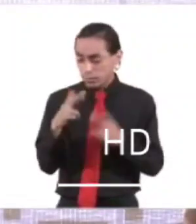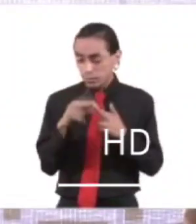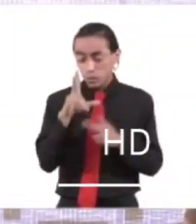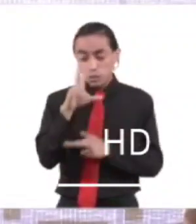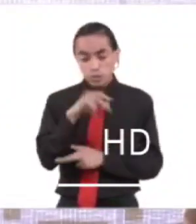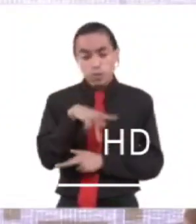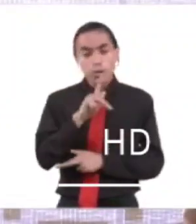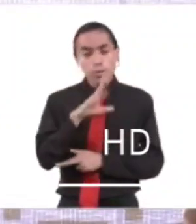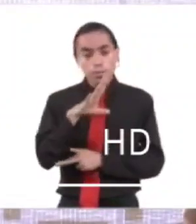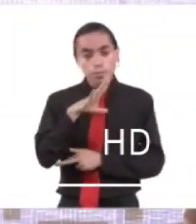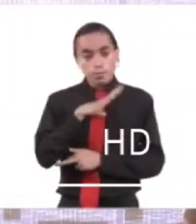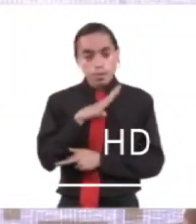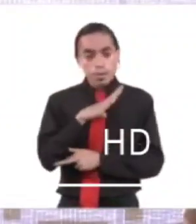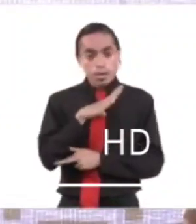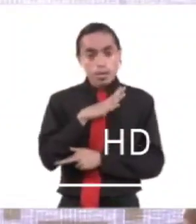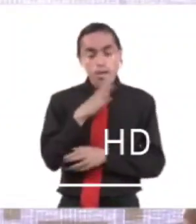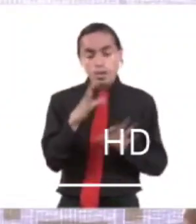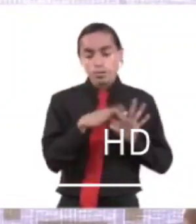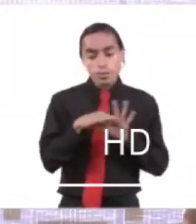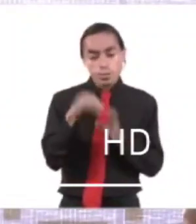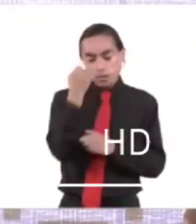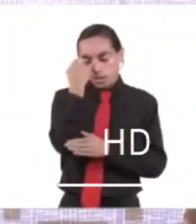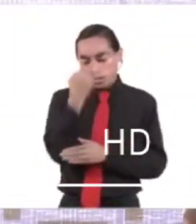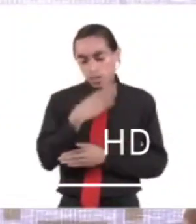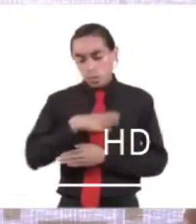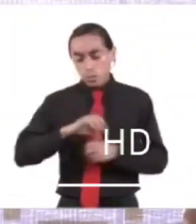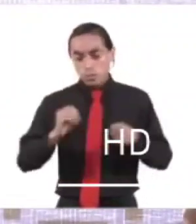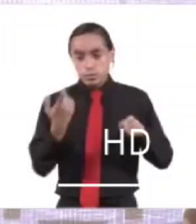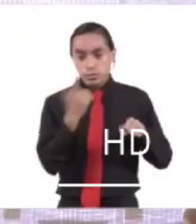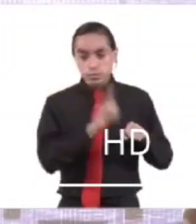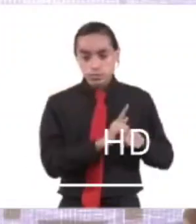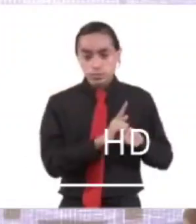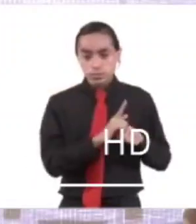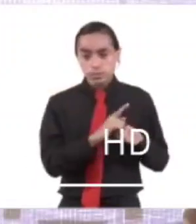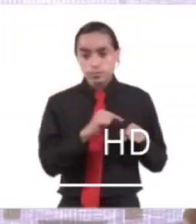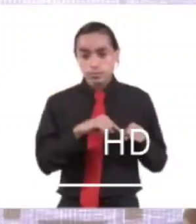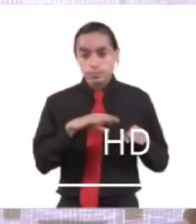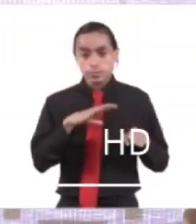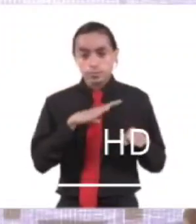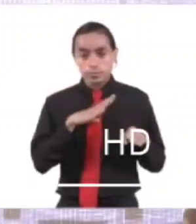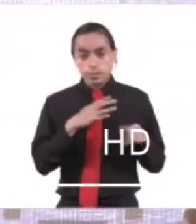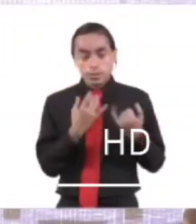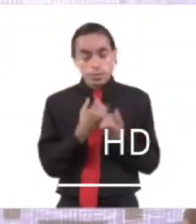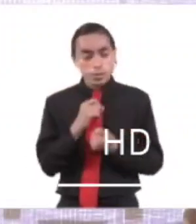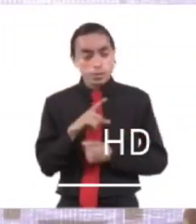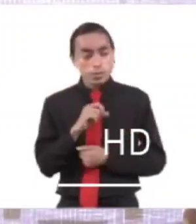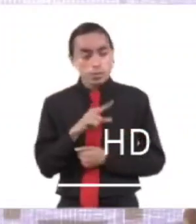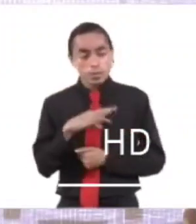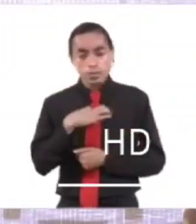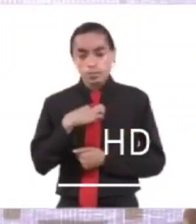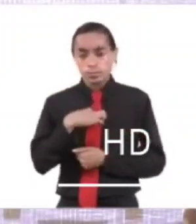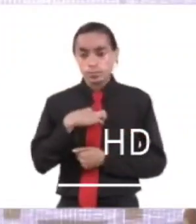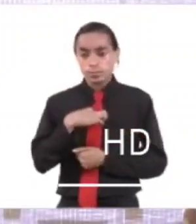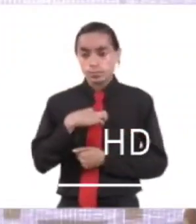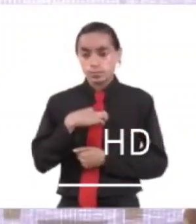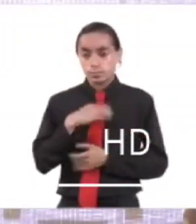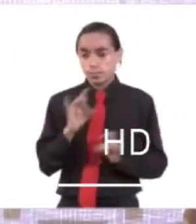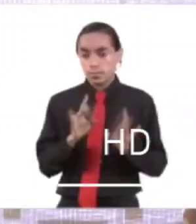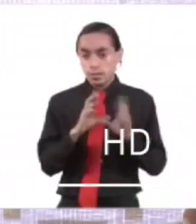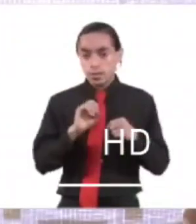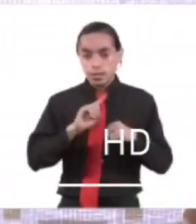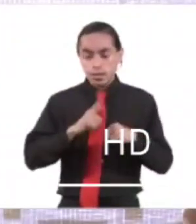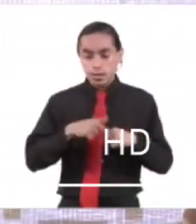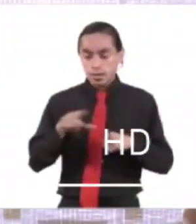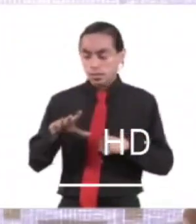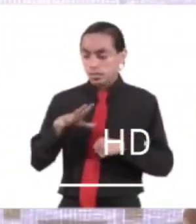mis vínculos con la idea de la justicia social y en mis reacciones ante la